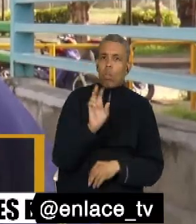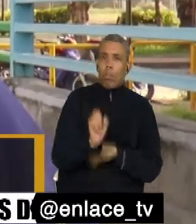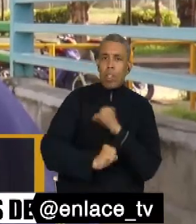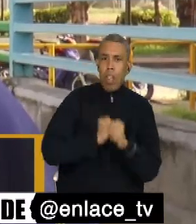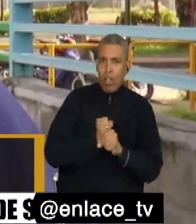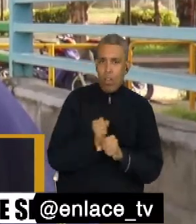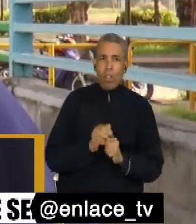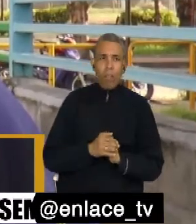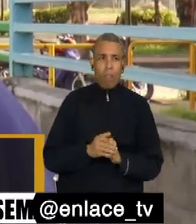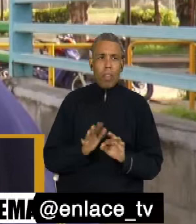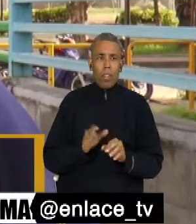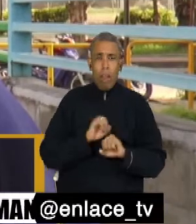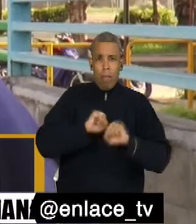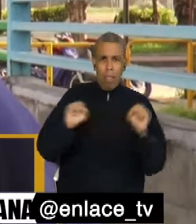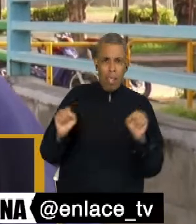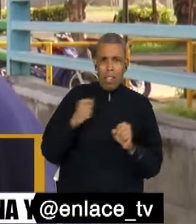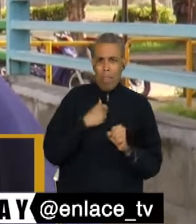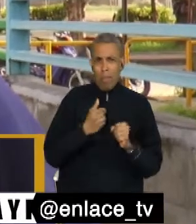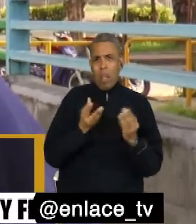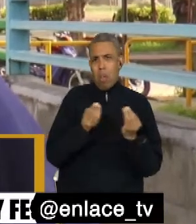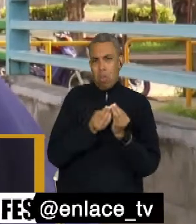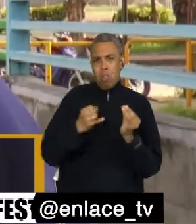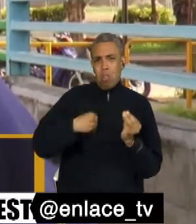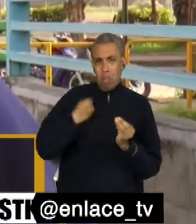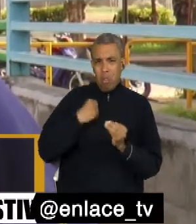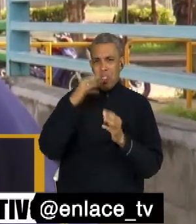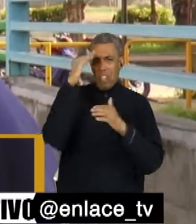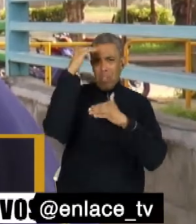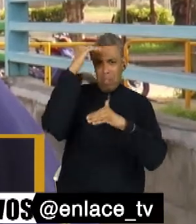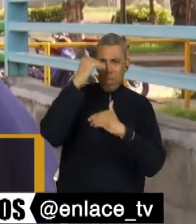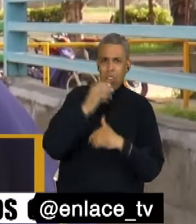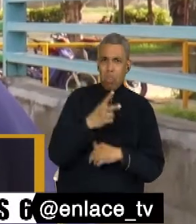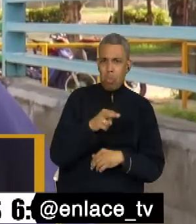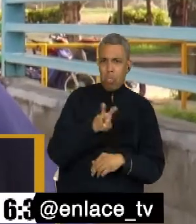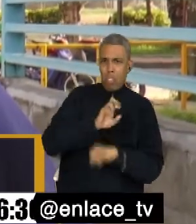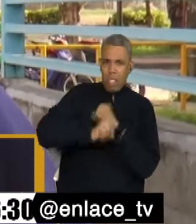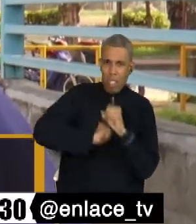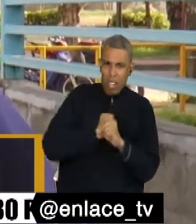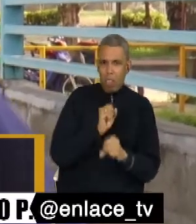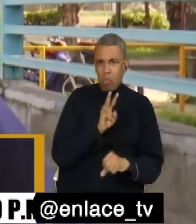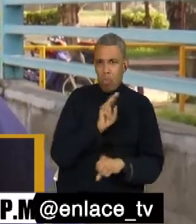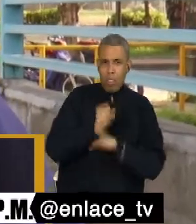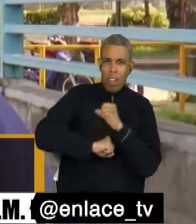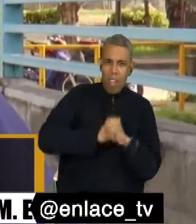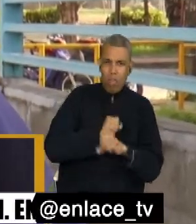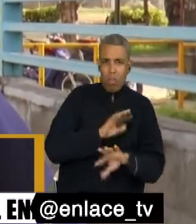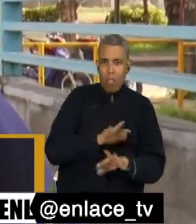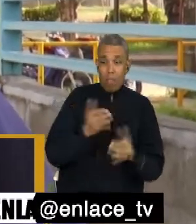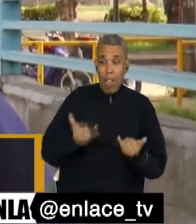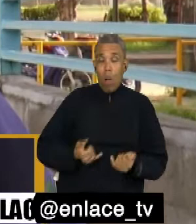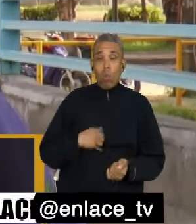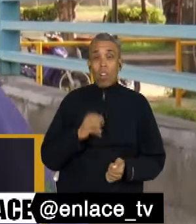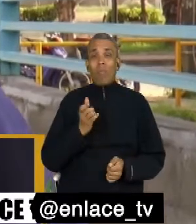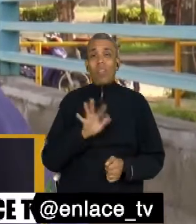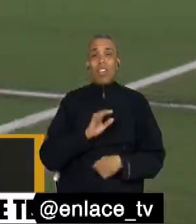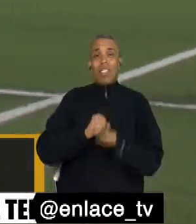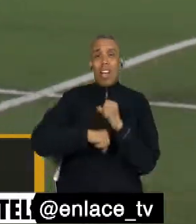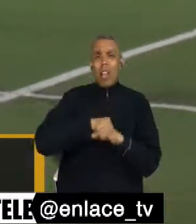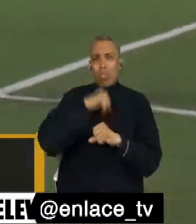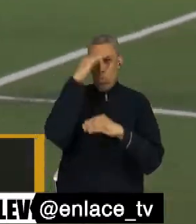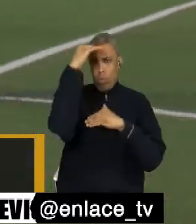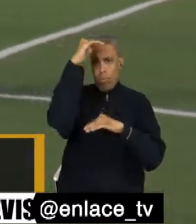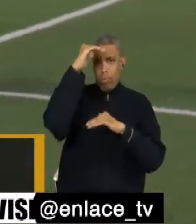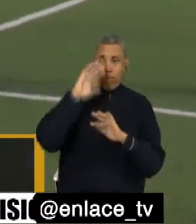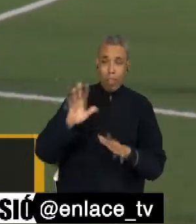la 17, la Sub-20 y la Sub-15, Sub-17 se encuentra trabajando. Todo con miras